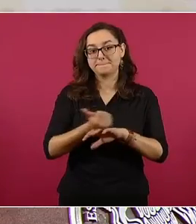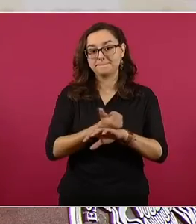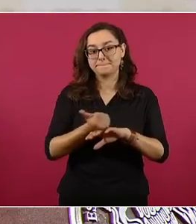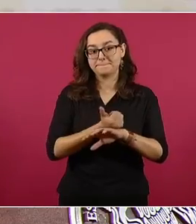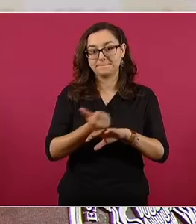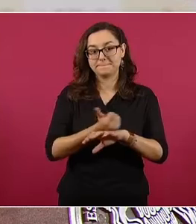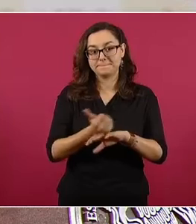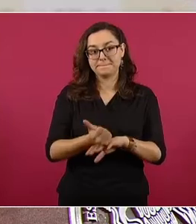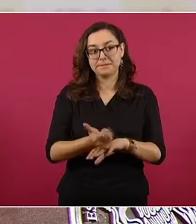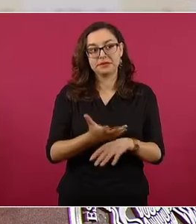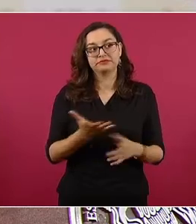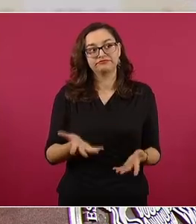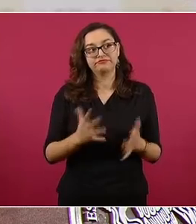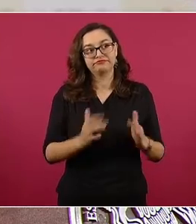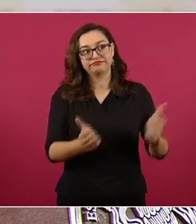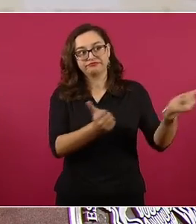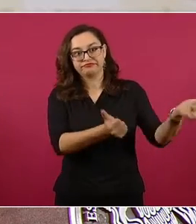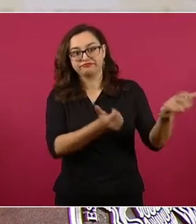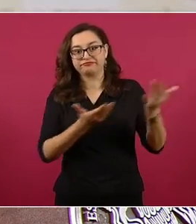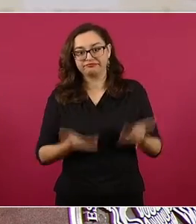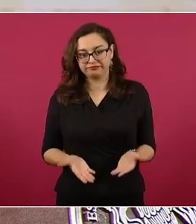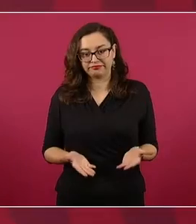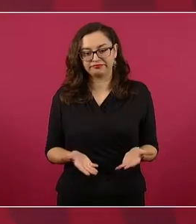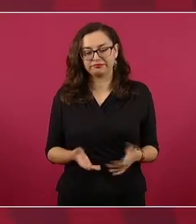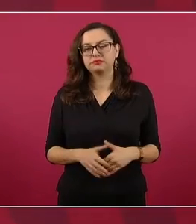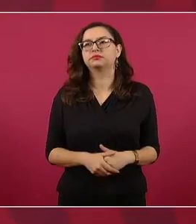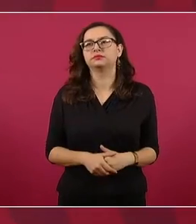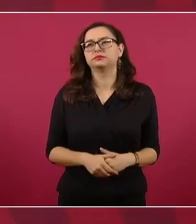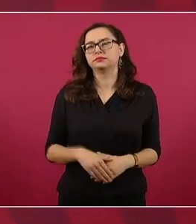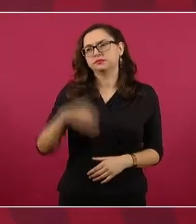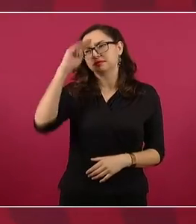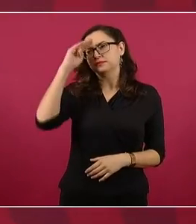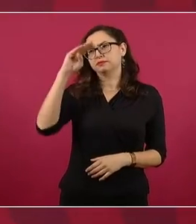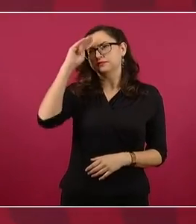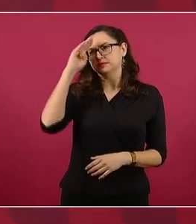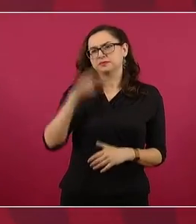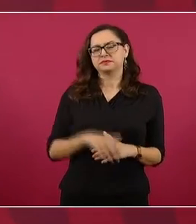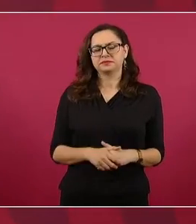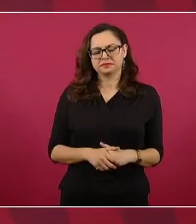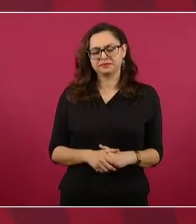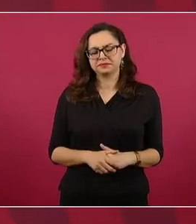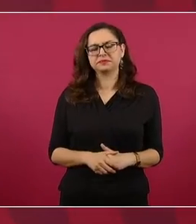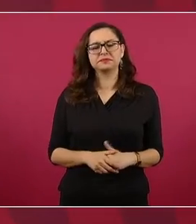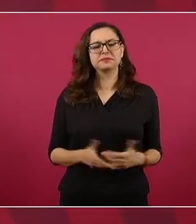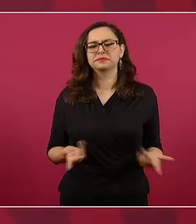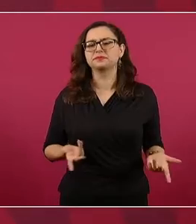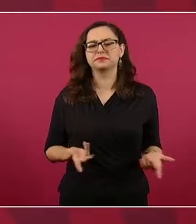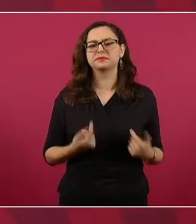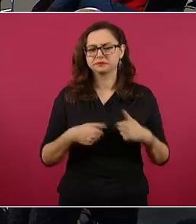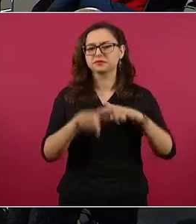y se optó porque se mantenga la misma relación